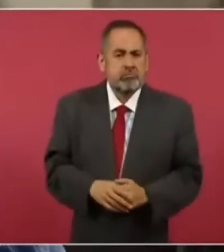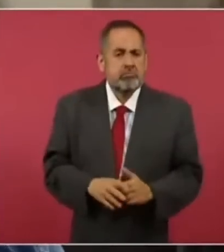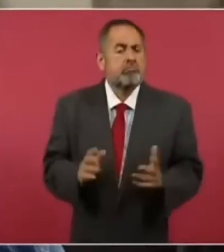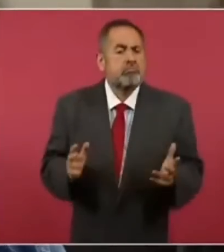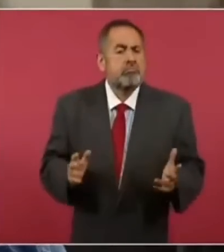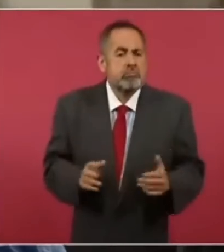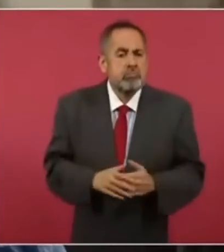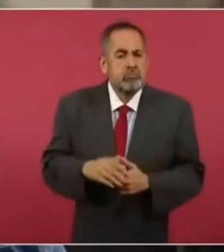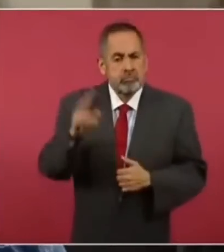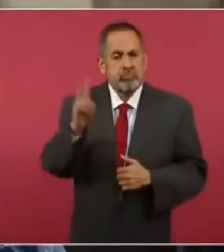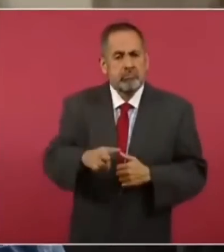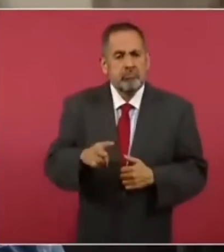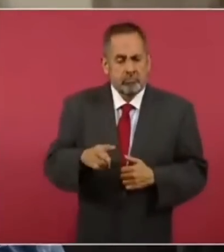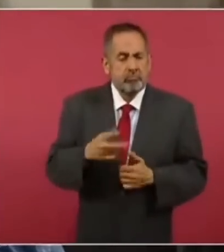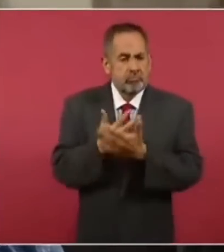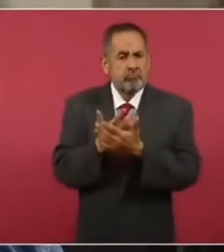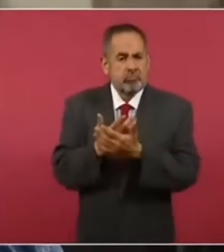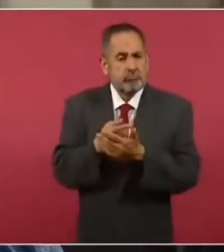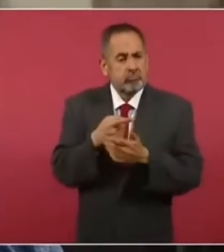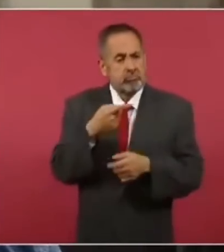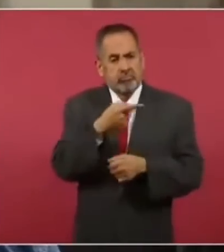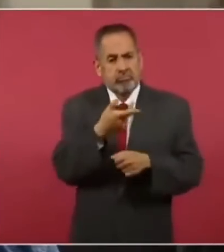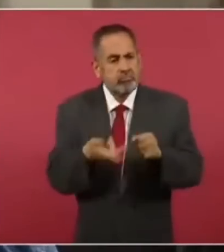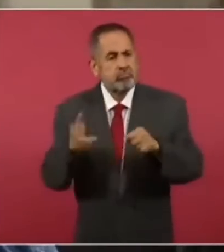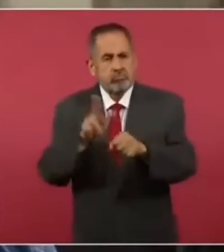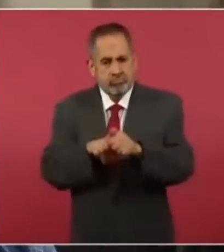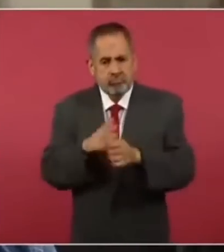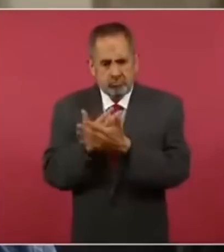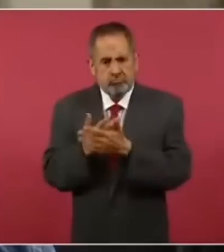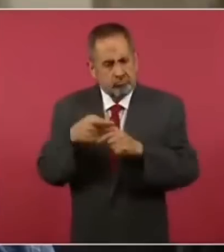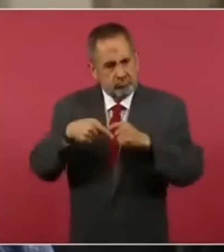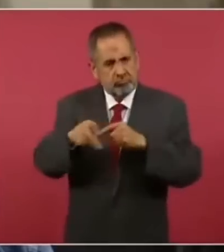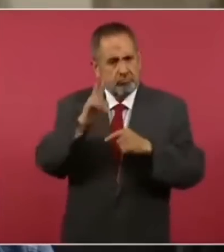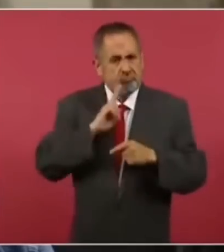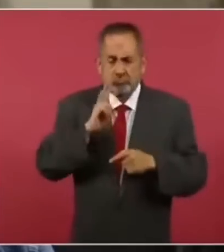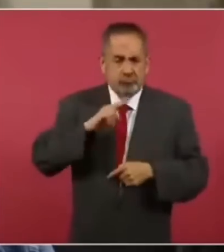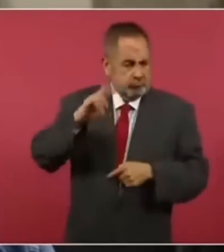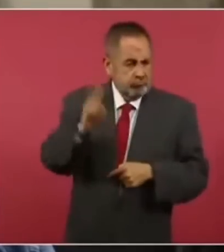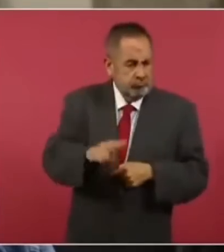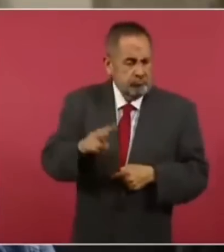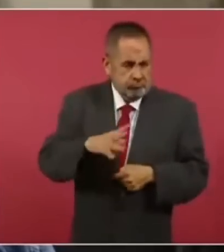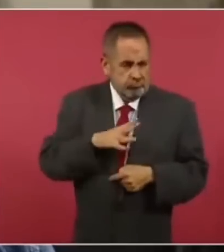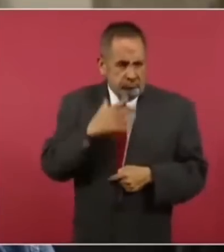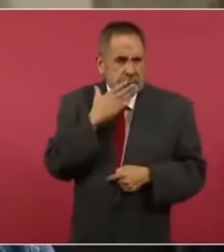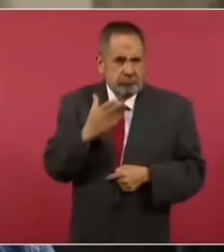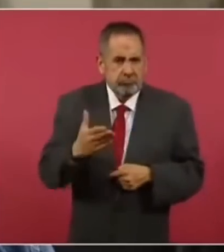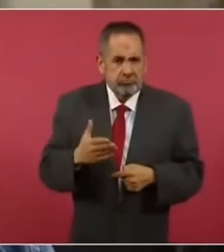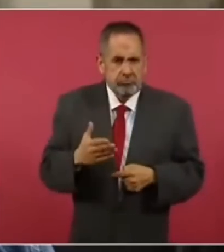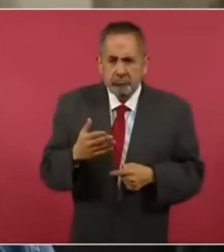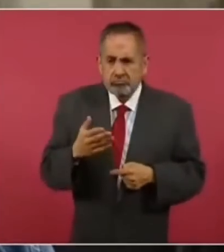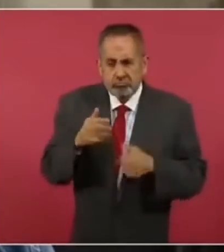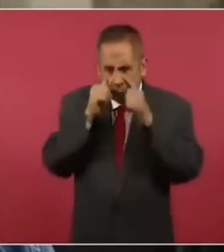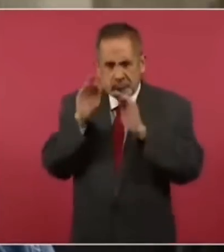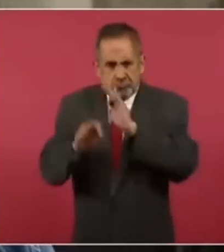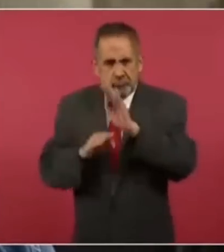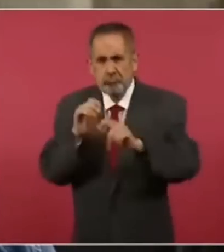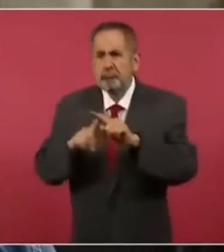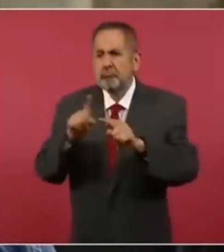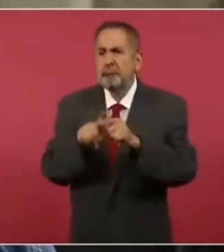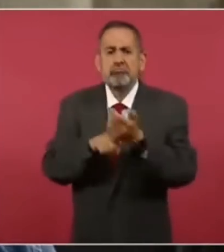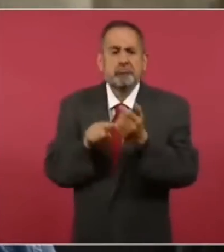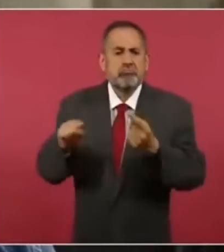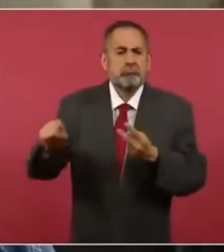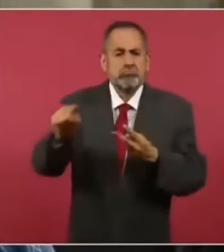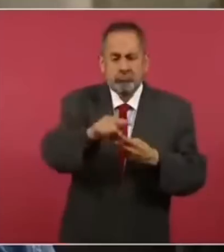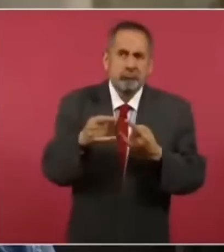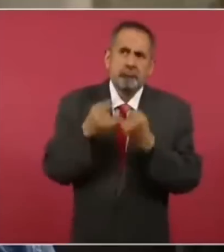Bueno, la realidad es que estamos esperando la clínica, la realidad es que ha habido un buen trato en diferentes